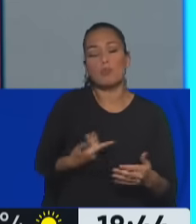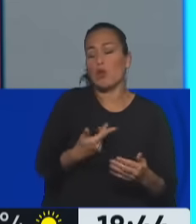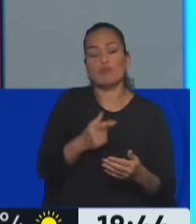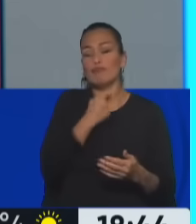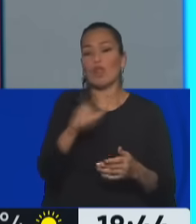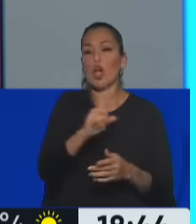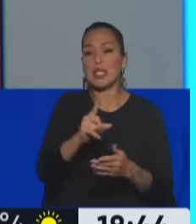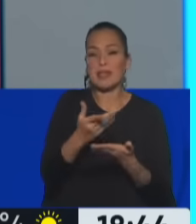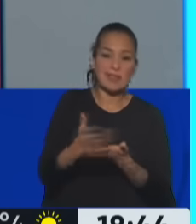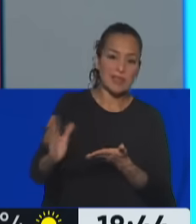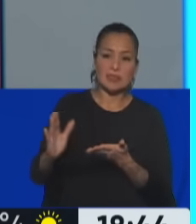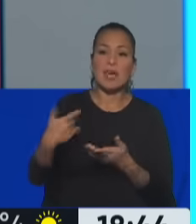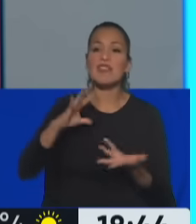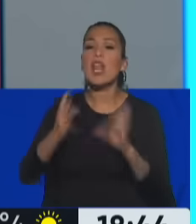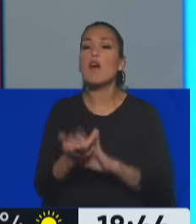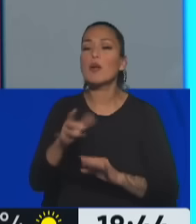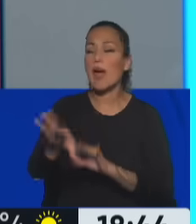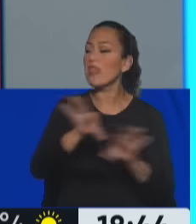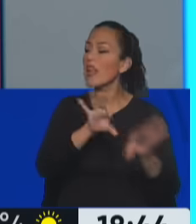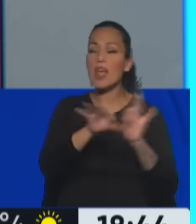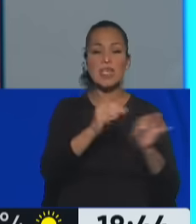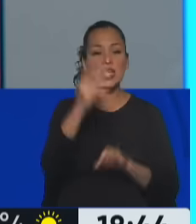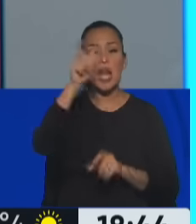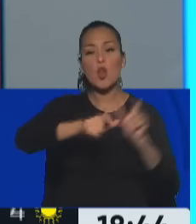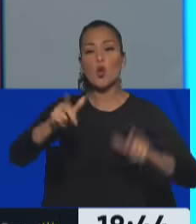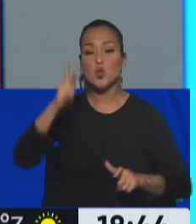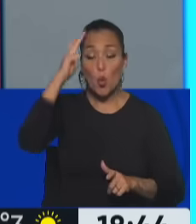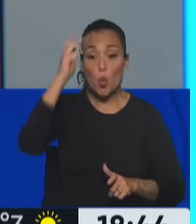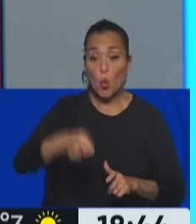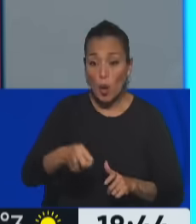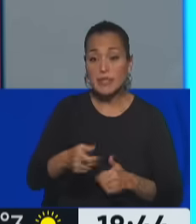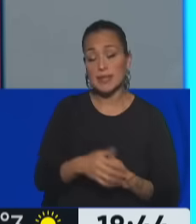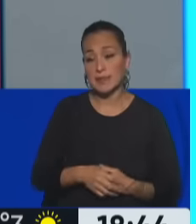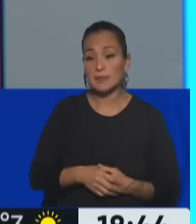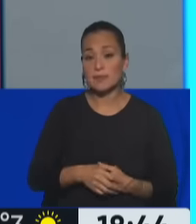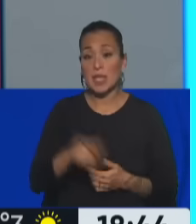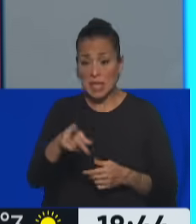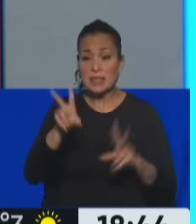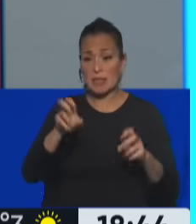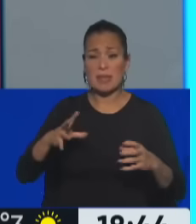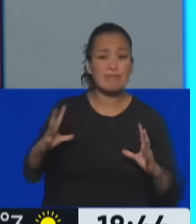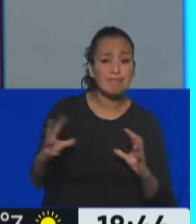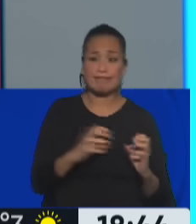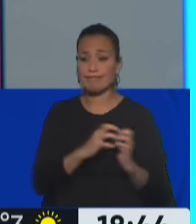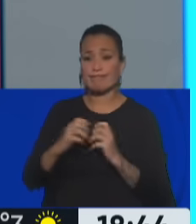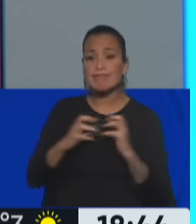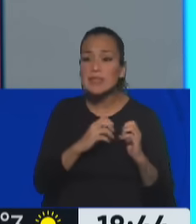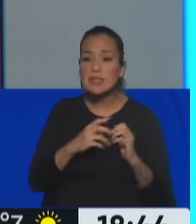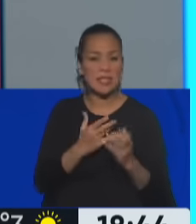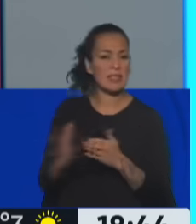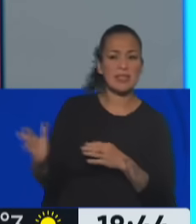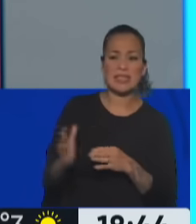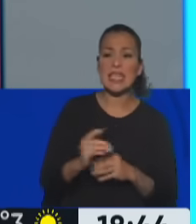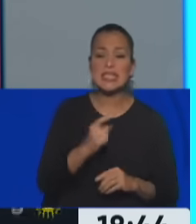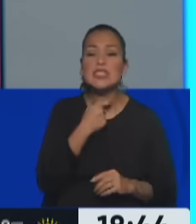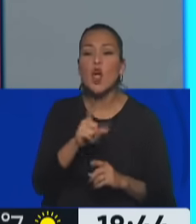de elegir a los jueces y a los magistrados, que de hecho diría que fue el gran tema de discusión y de muchísimo rechazo de la